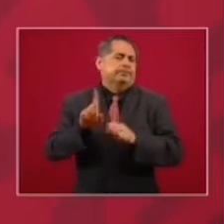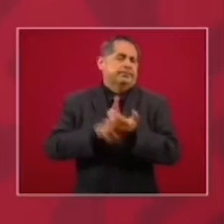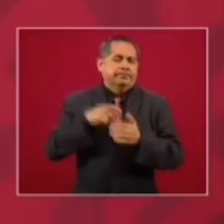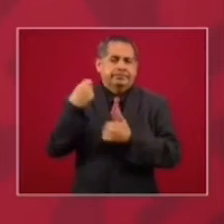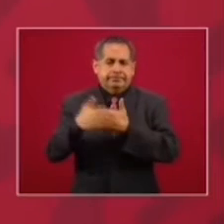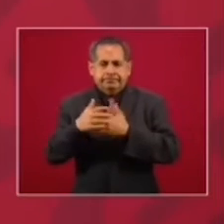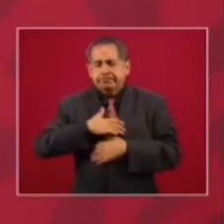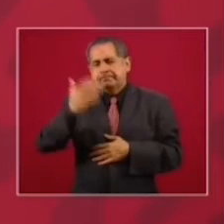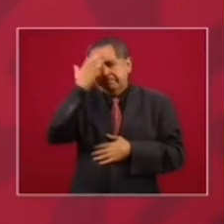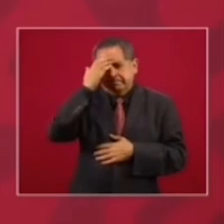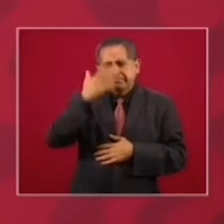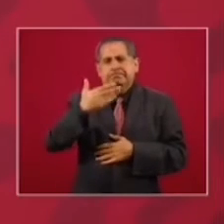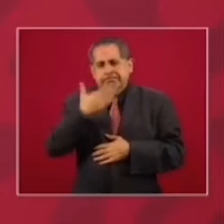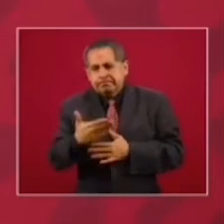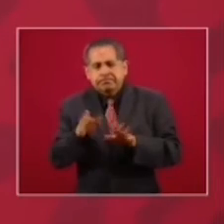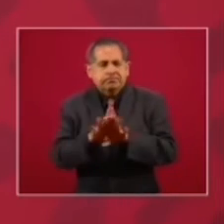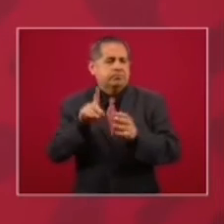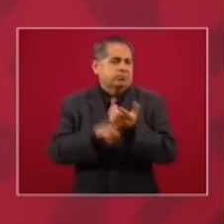conocer